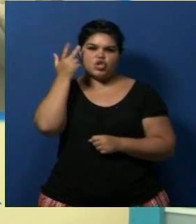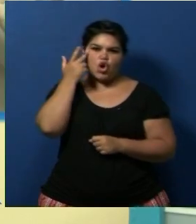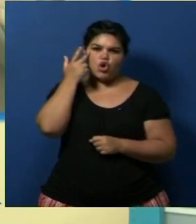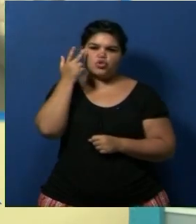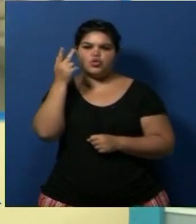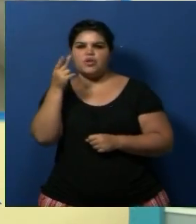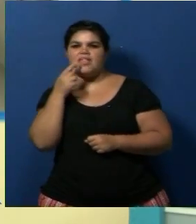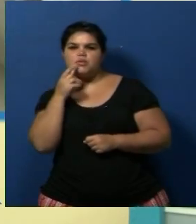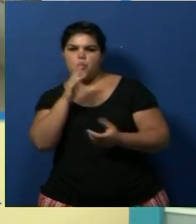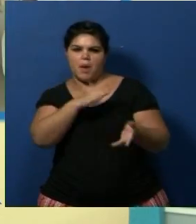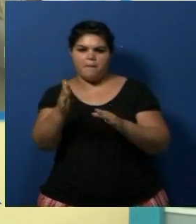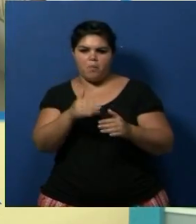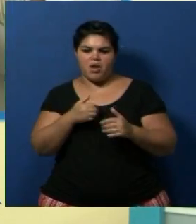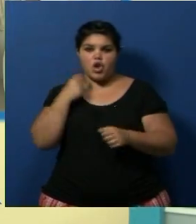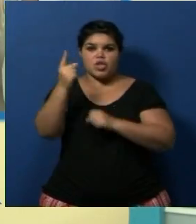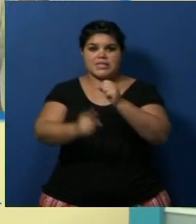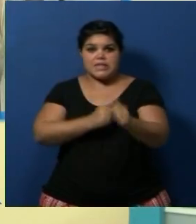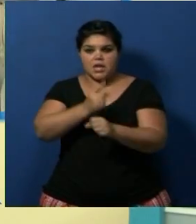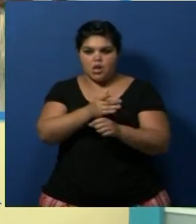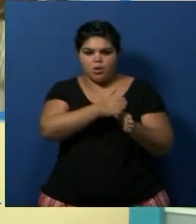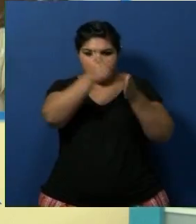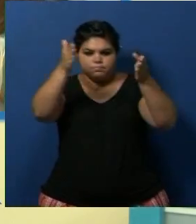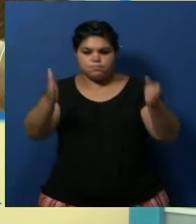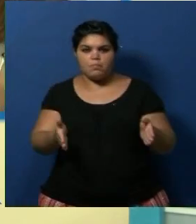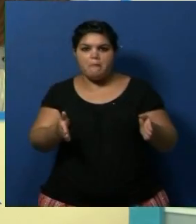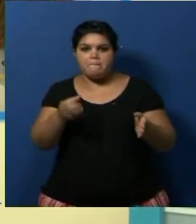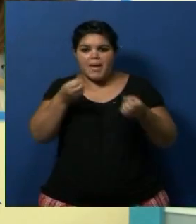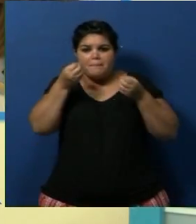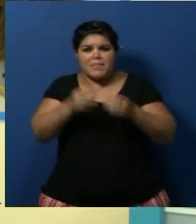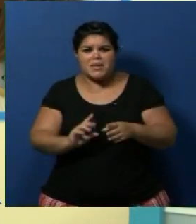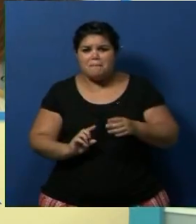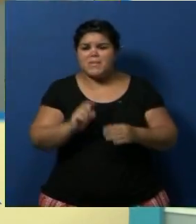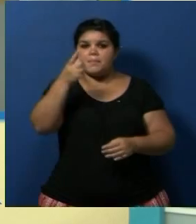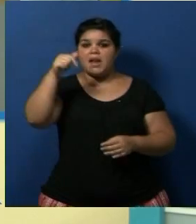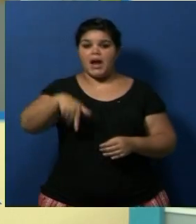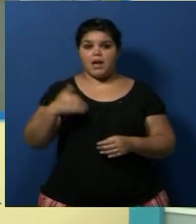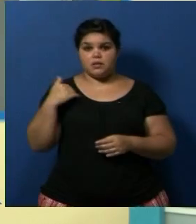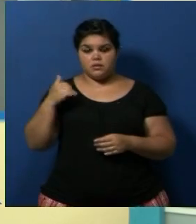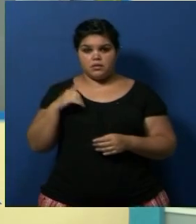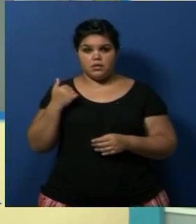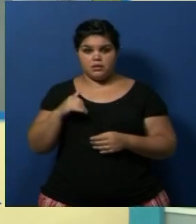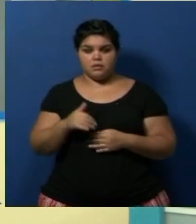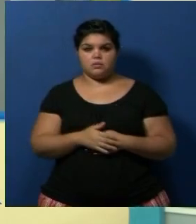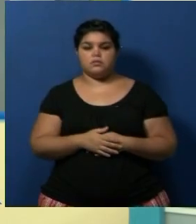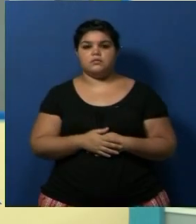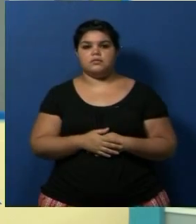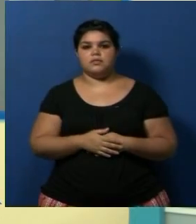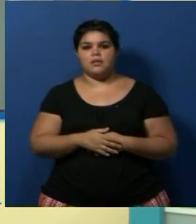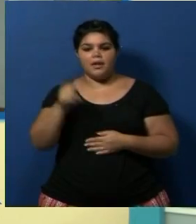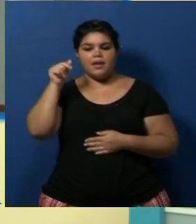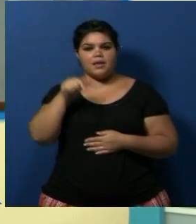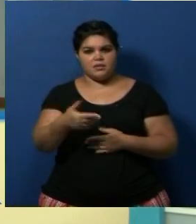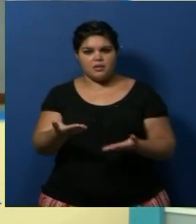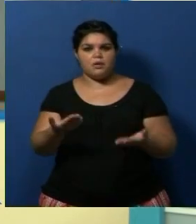XIX, esos reclamos que fueron mujeres, al menos en la Argentina, que tuvieron un acceso